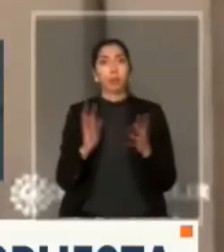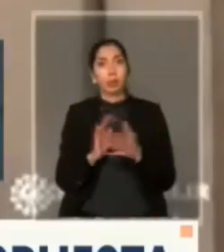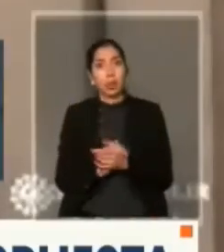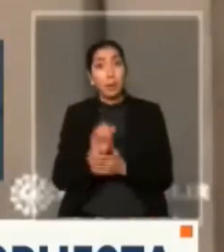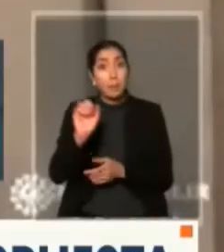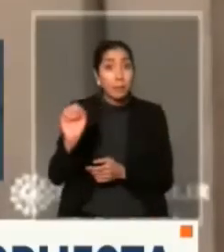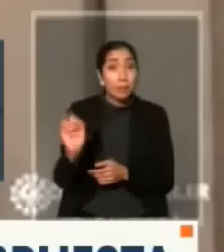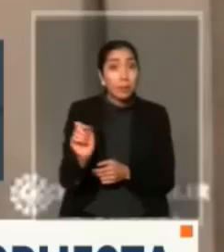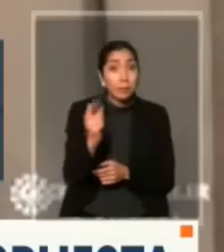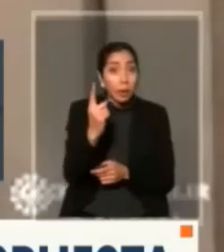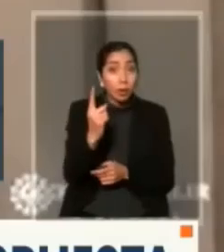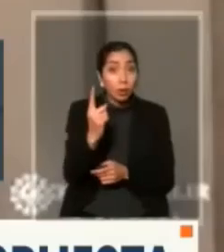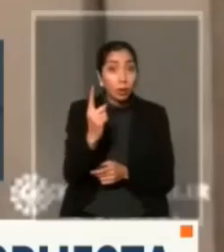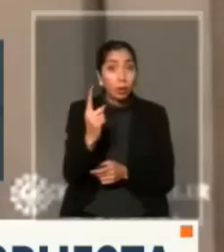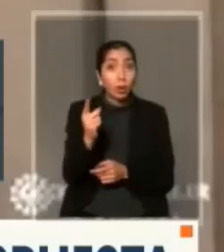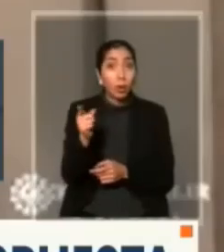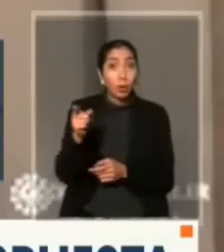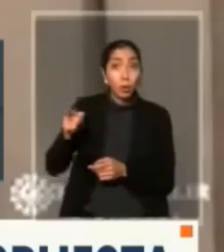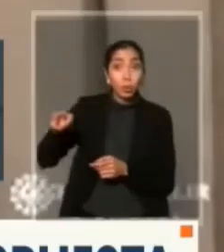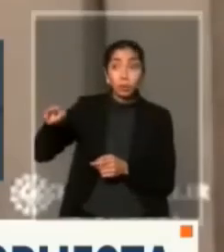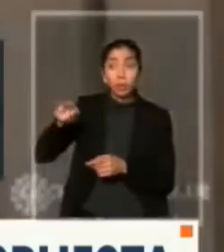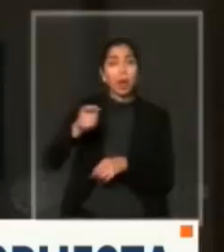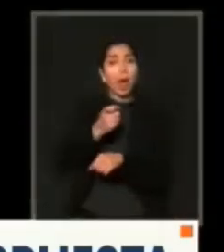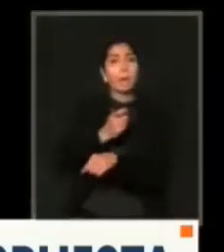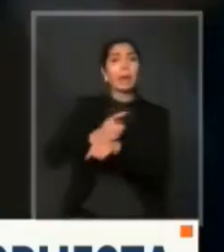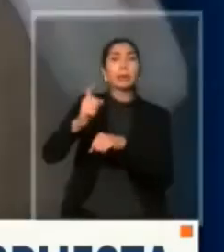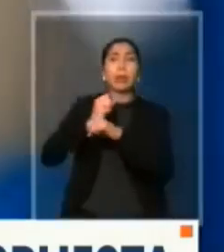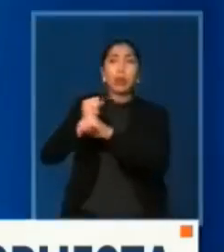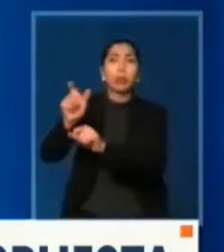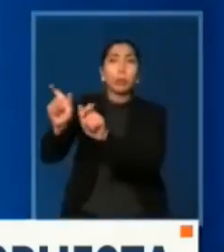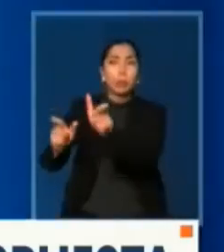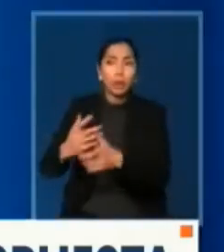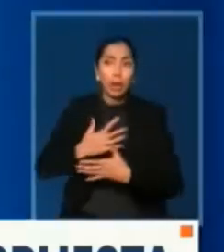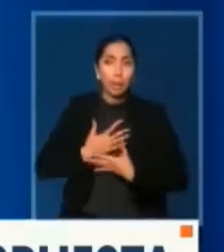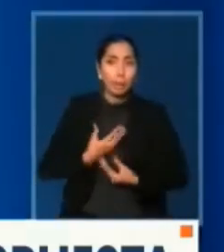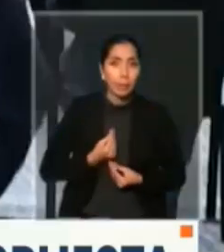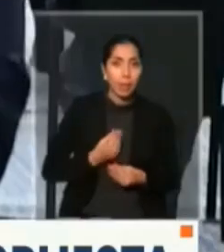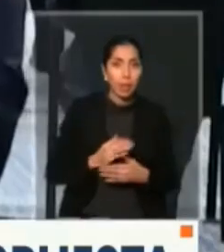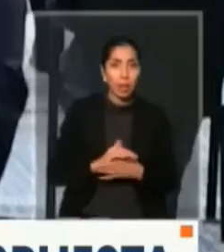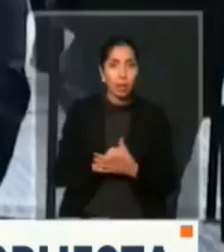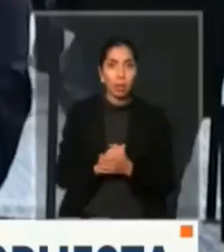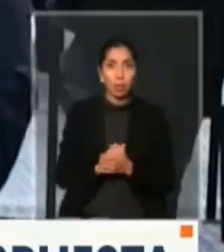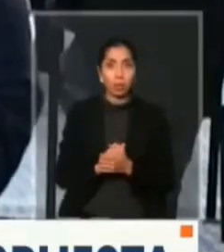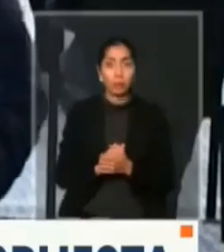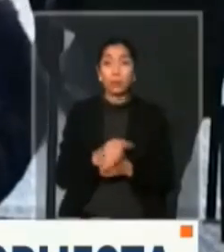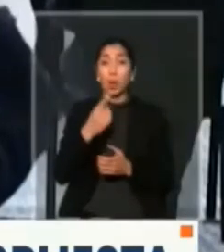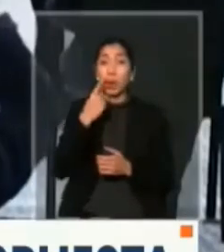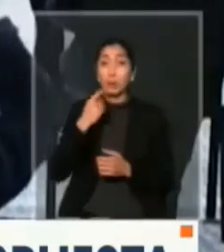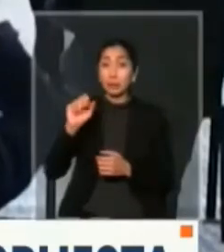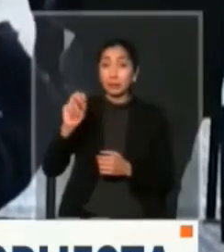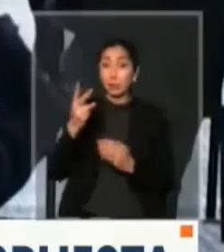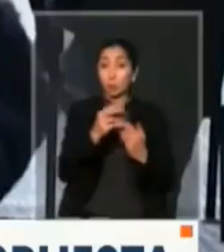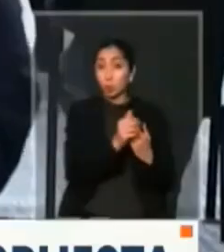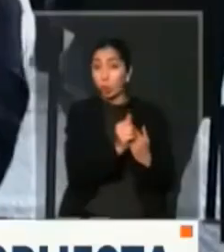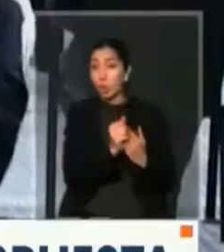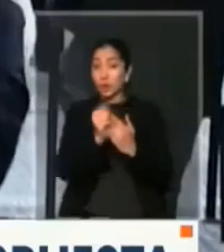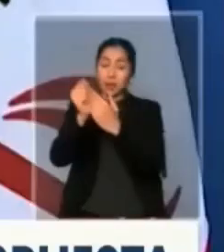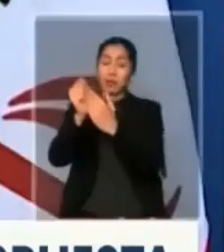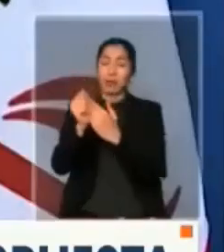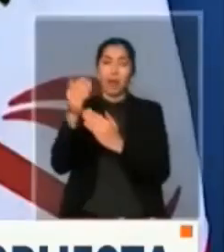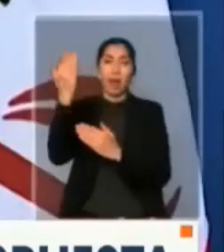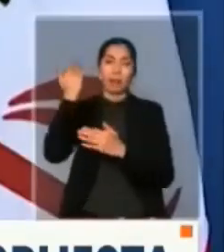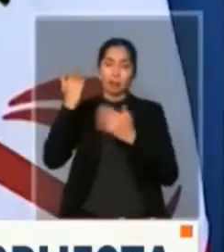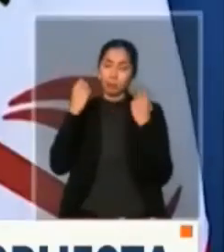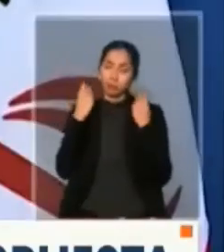que portan un modelo único, que por supuesto tiene mucho más que ver con las apetencias territoriales y